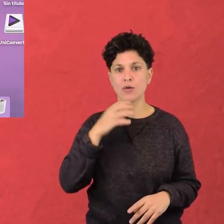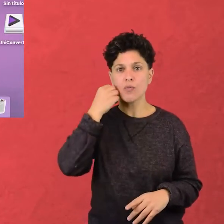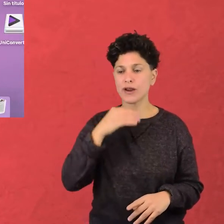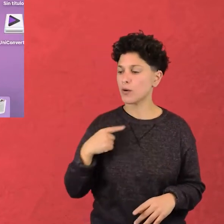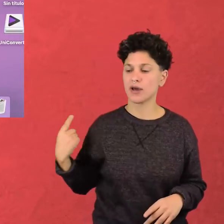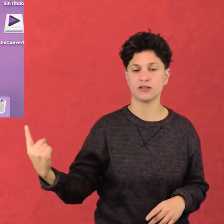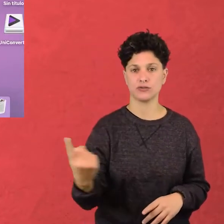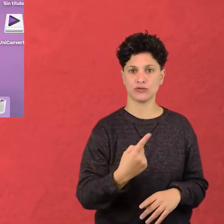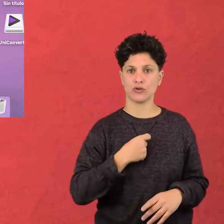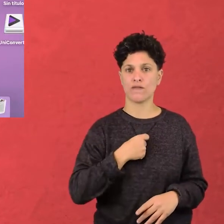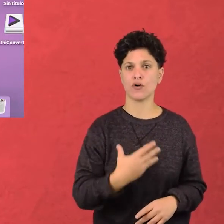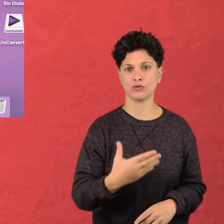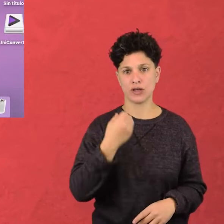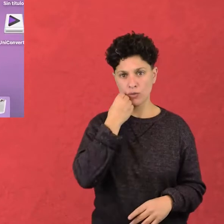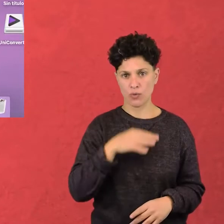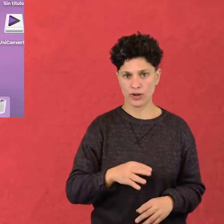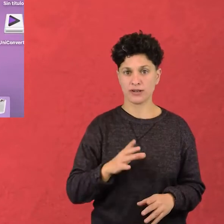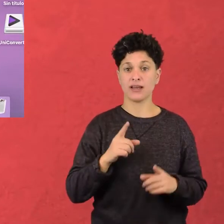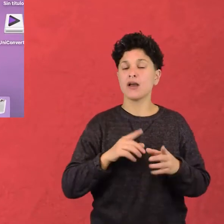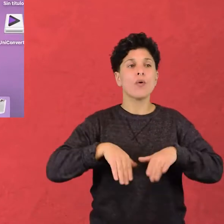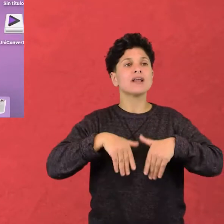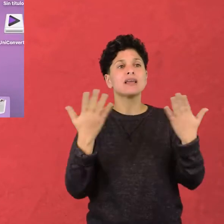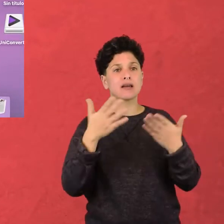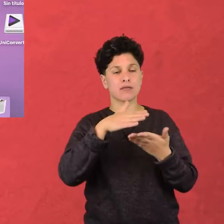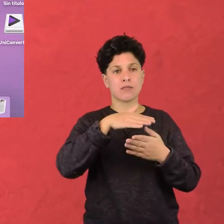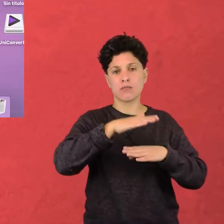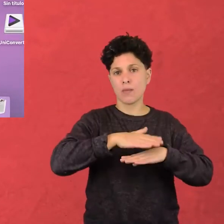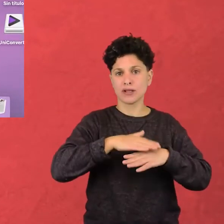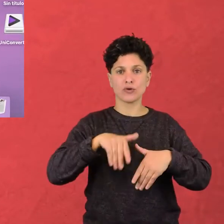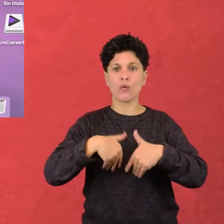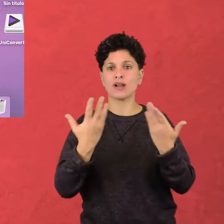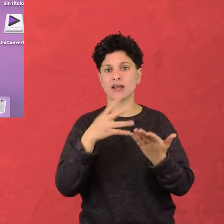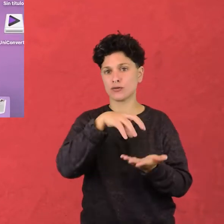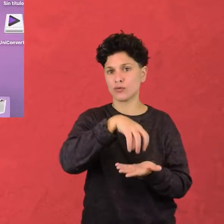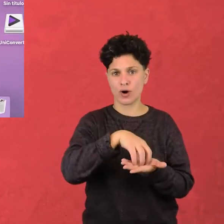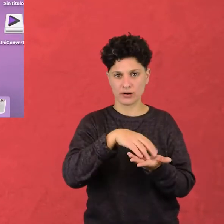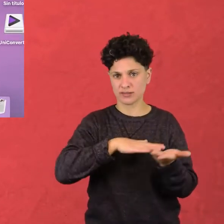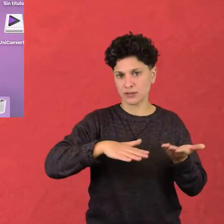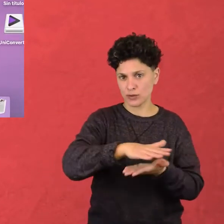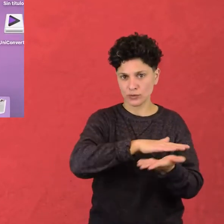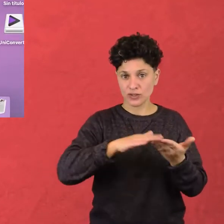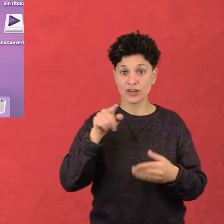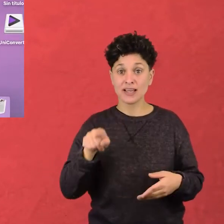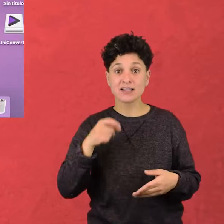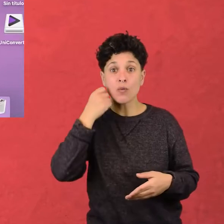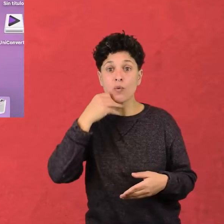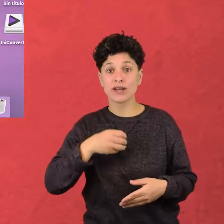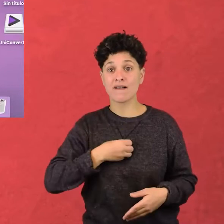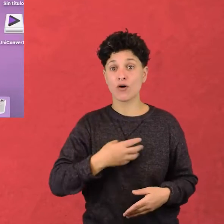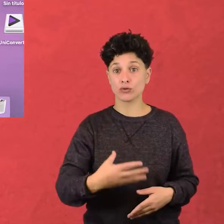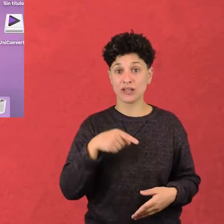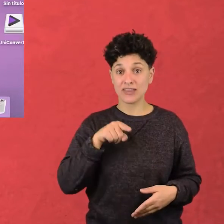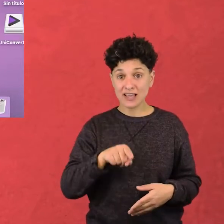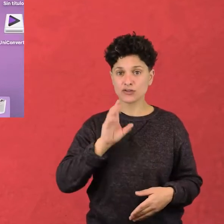para todos, en cualquier momento y en cualquier lugar. Y esa buena voluntad es a lo que Kant le